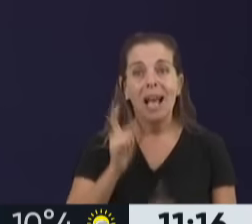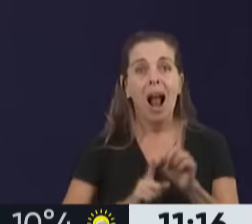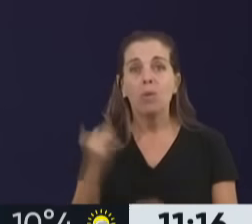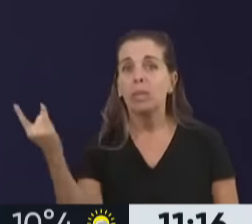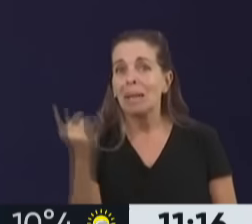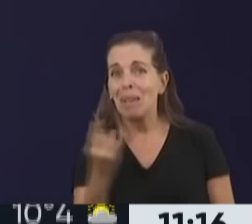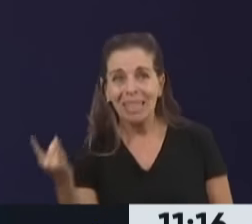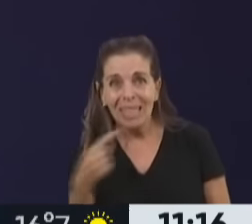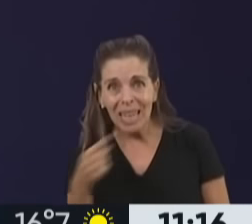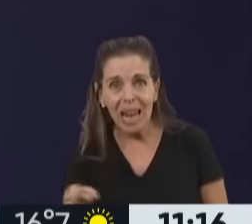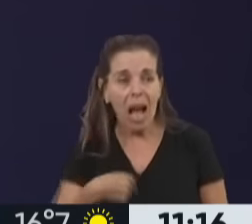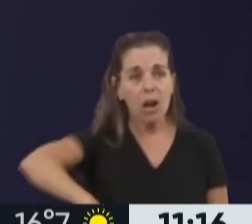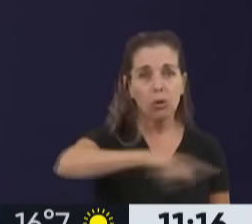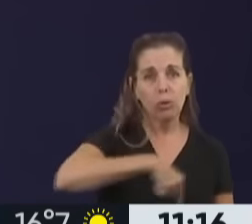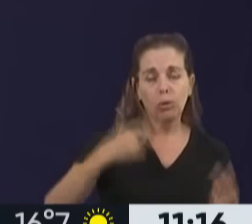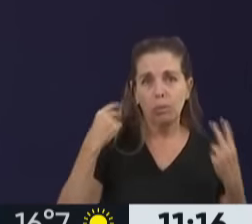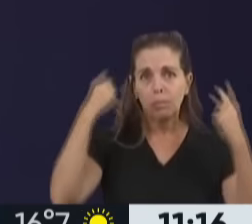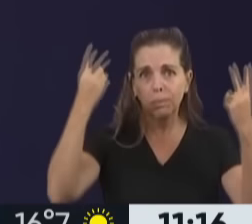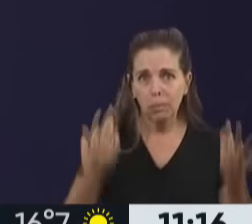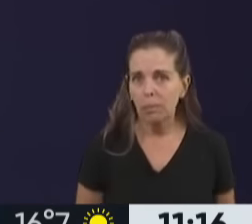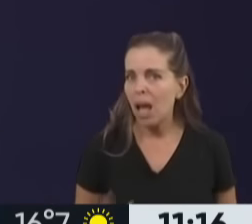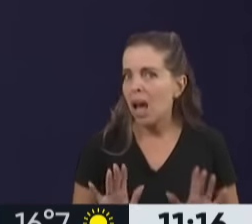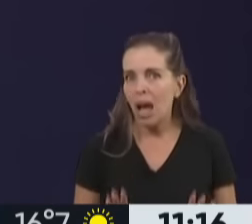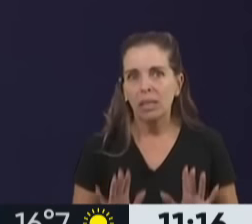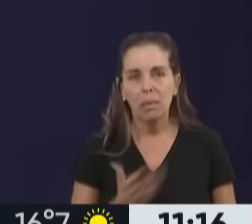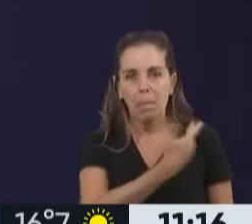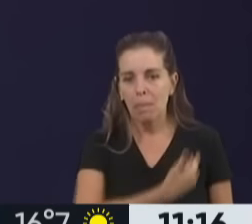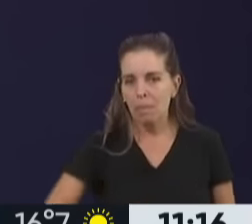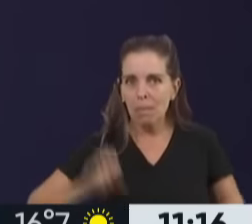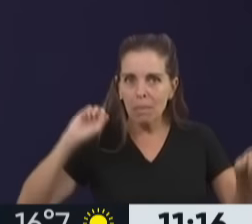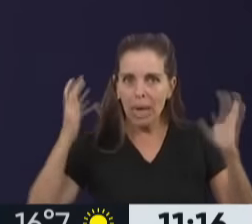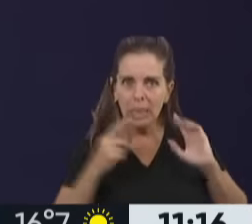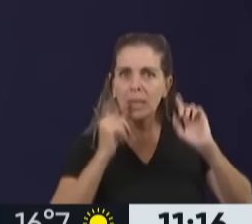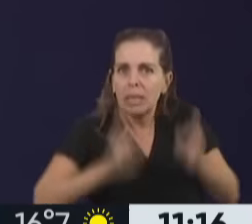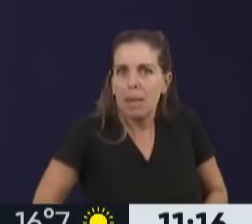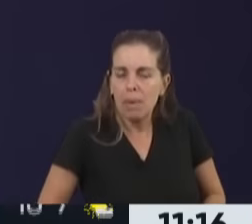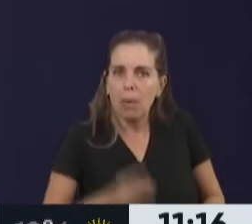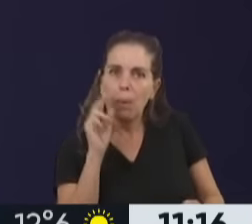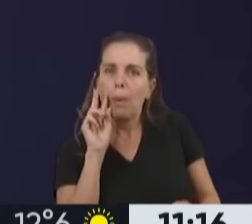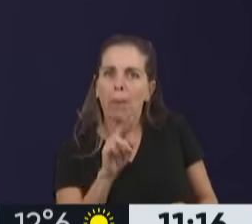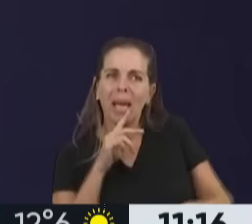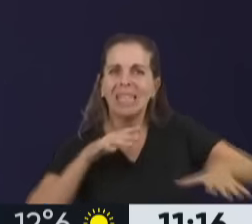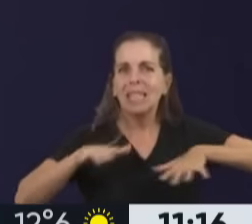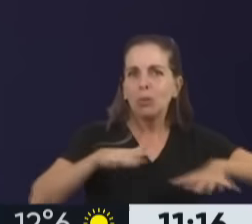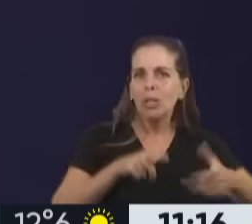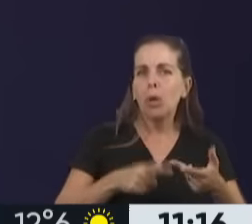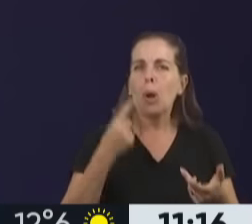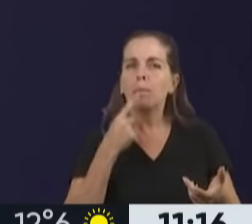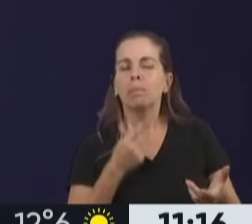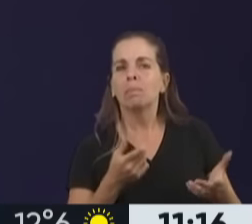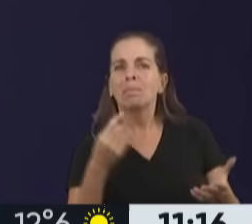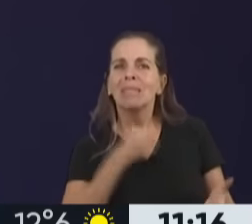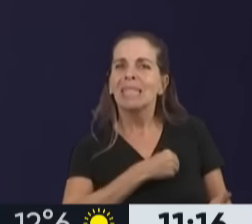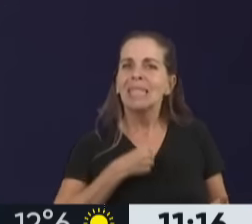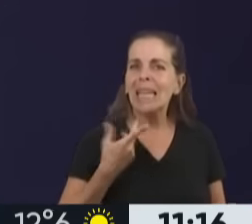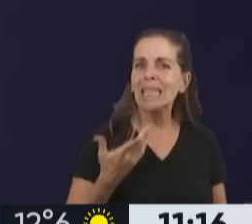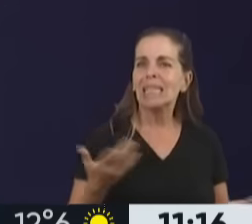reaccionamos y es simplemente eso el presidente reacciona cuando ve que cuando siente que la verdad no está dicha y que